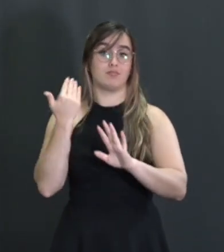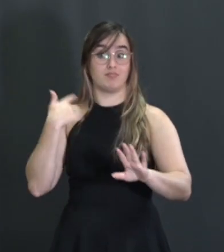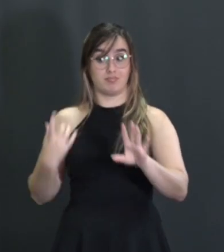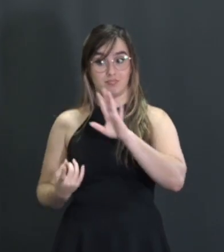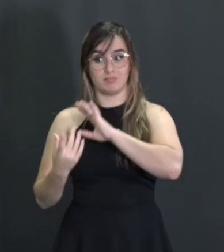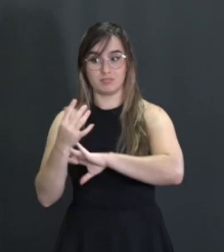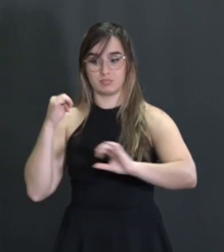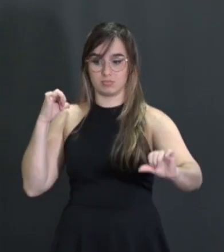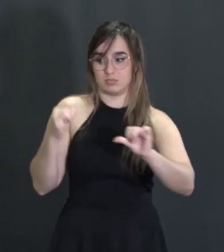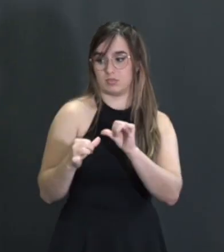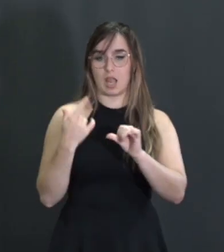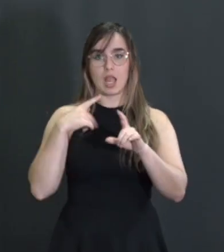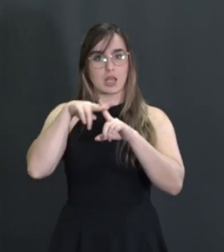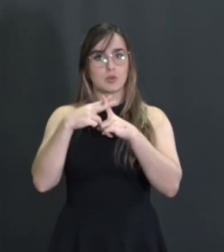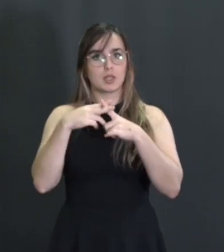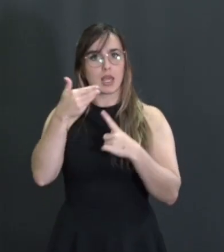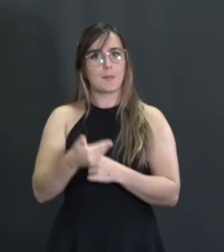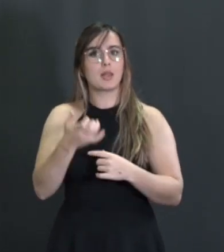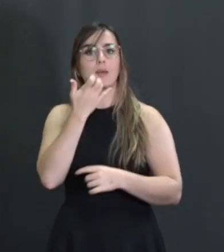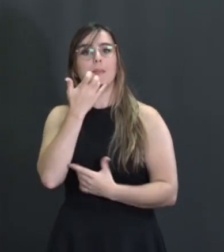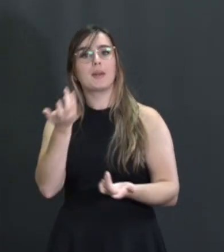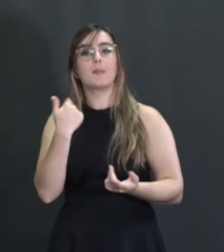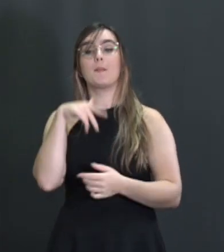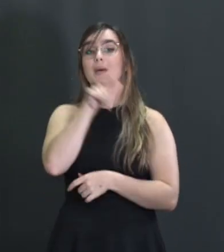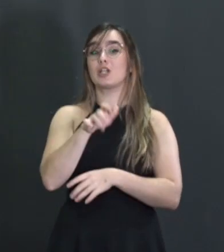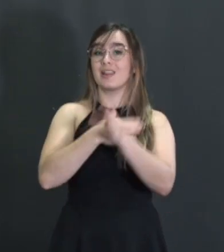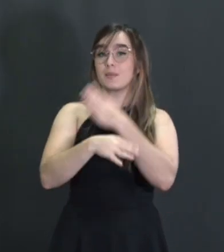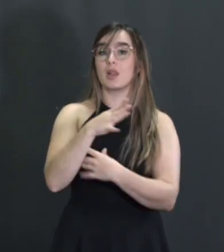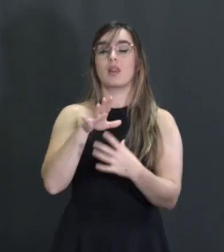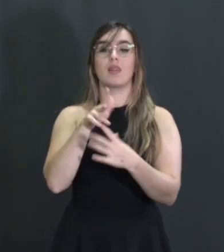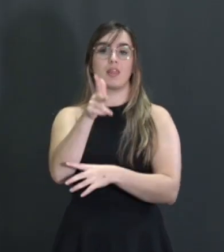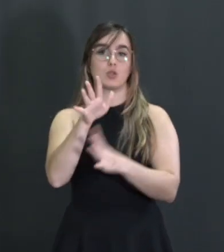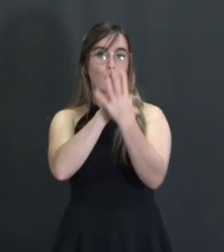importantes para nosotros como la Convención de Derechos de las Personas con Discapacidad.